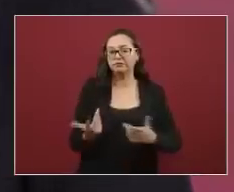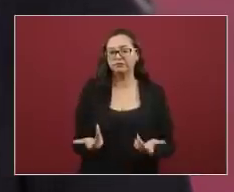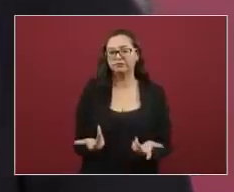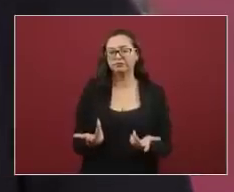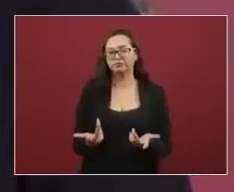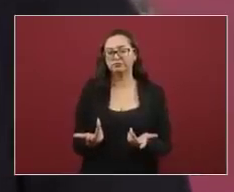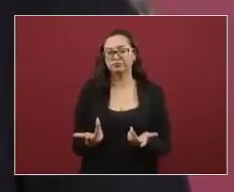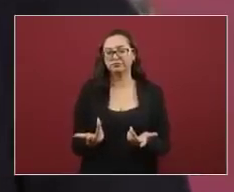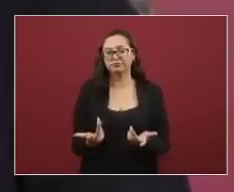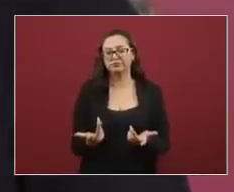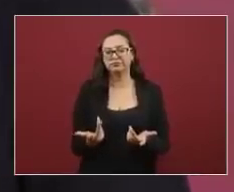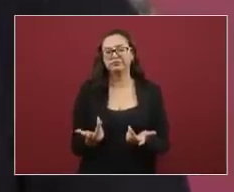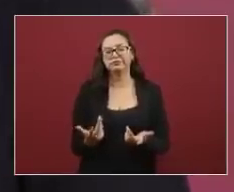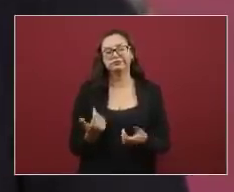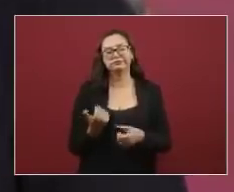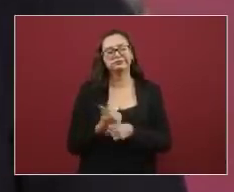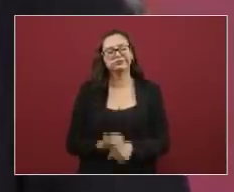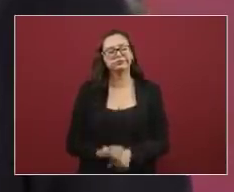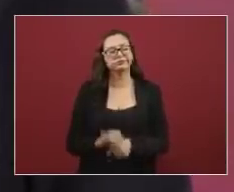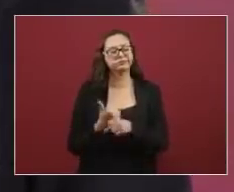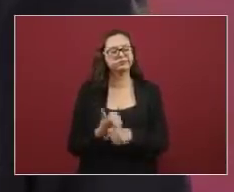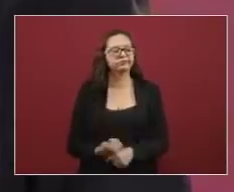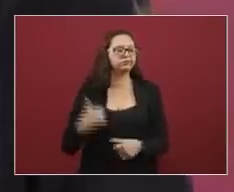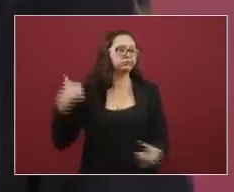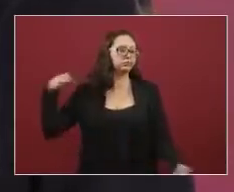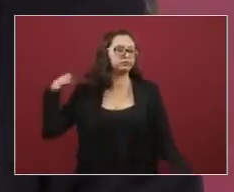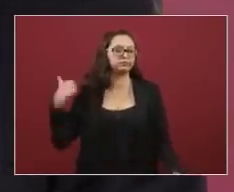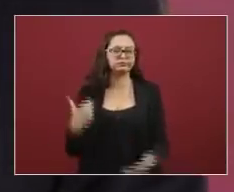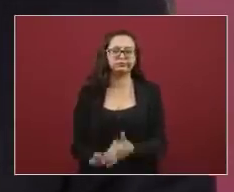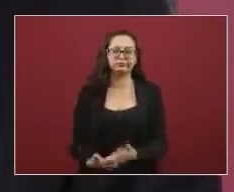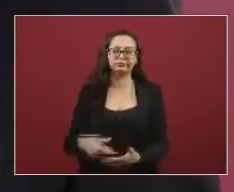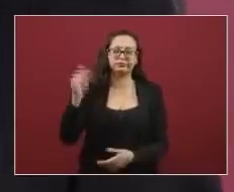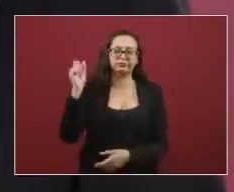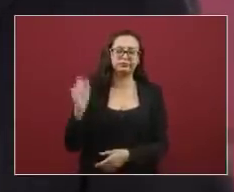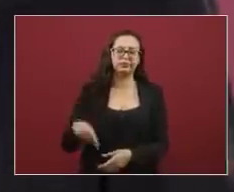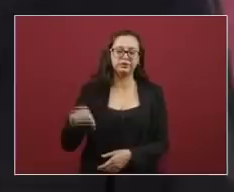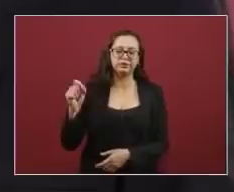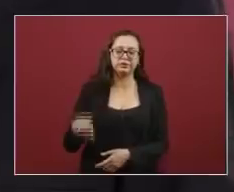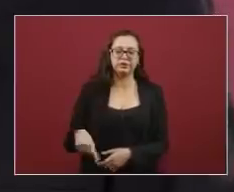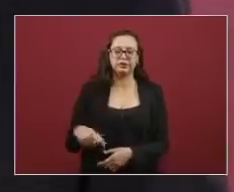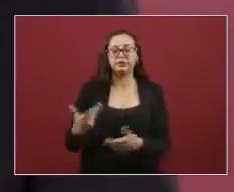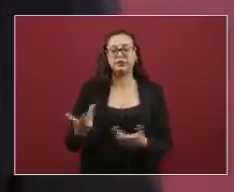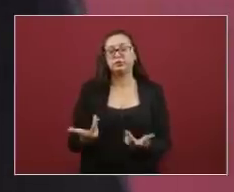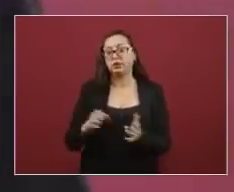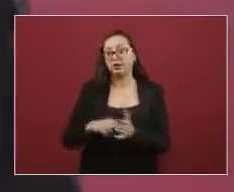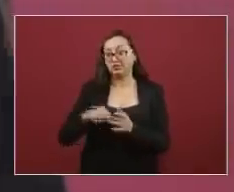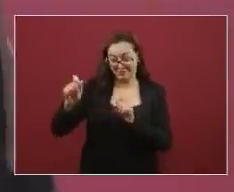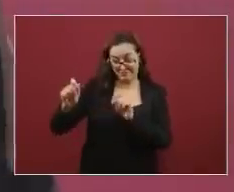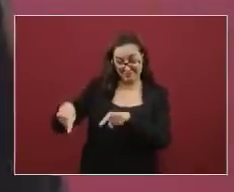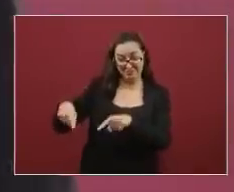Esto lo hemos padecido de tiempo atrás, cuando llamaban, por ejemplo, a no votar,